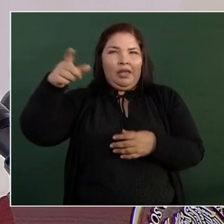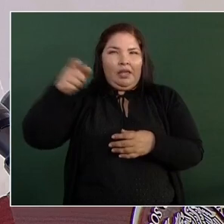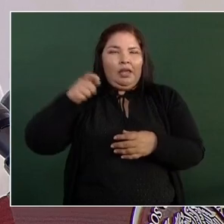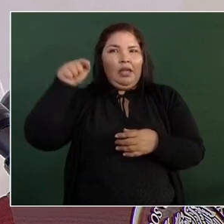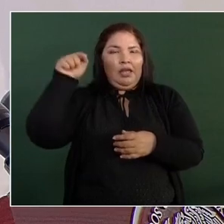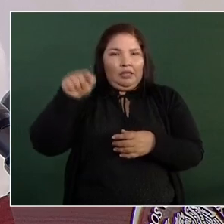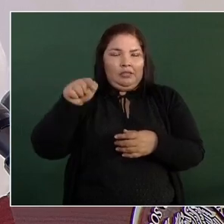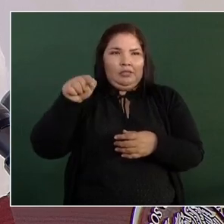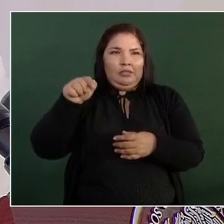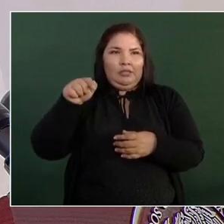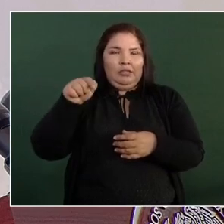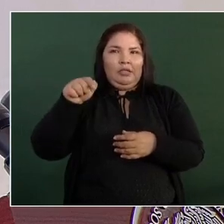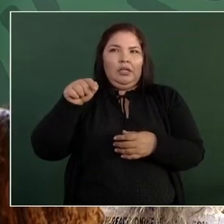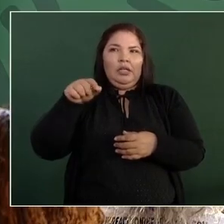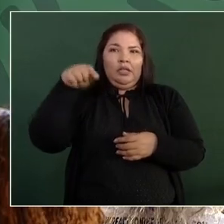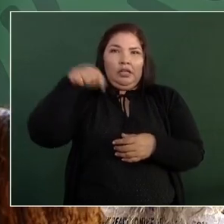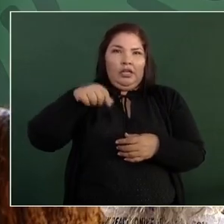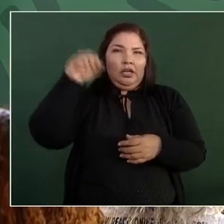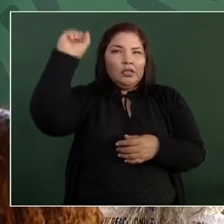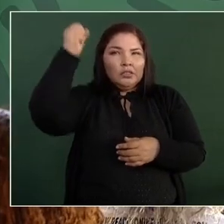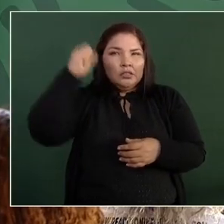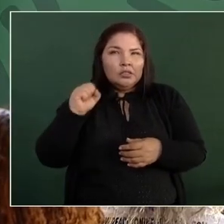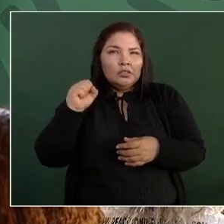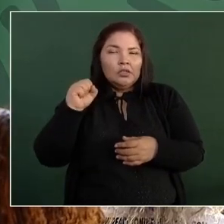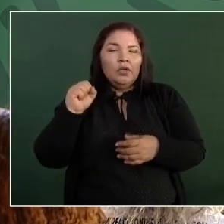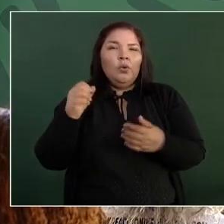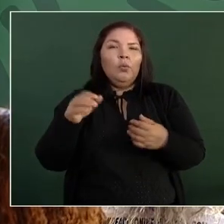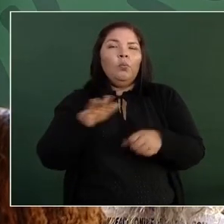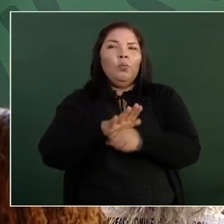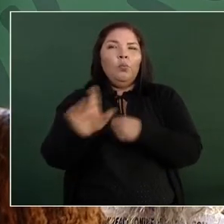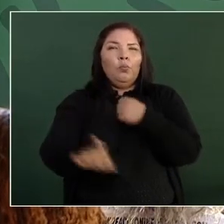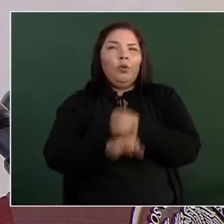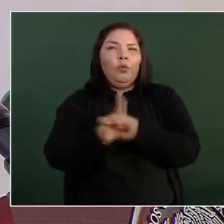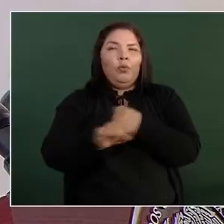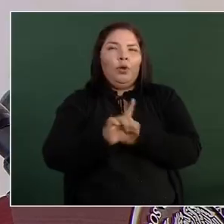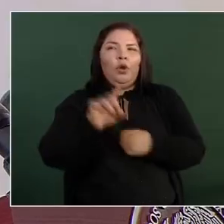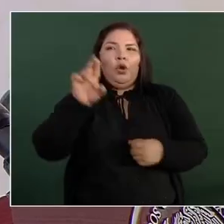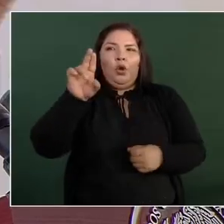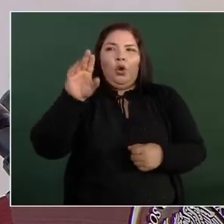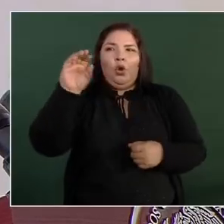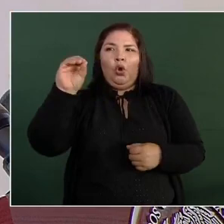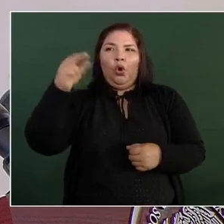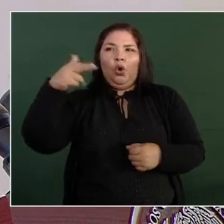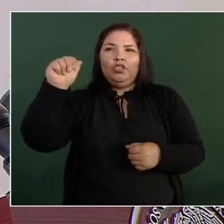el problema aquí en el estado era el cártel Rocha Ruiz, porque son los apellidos de mis hijos.